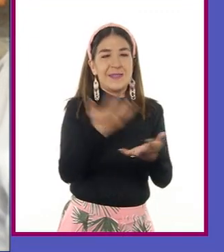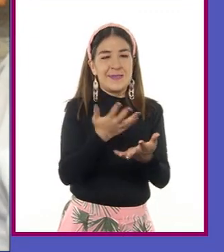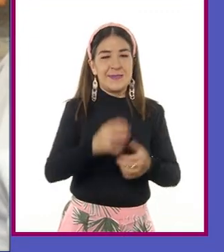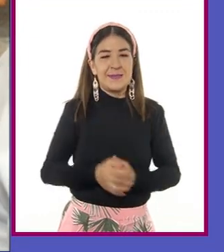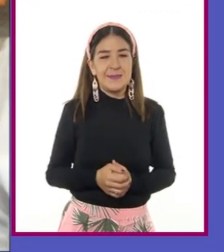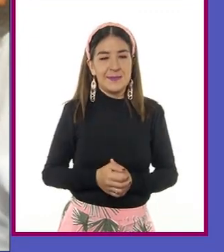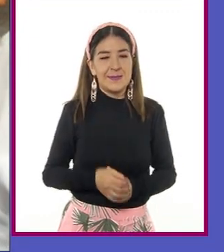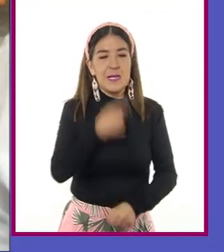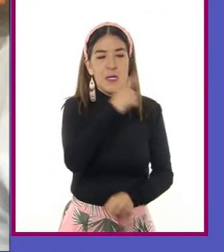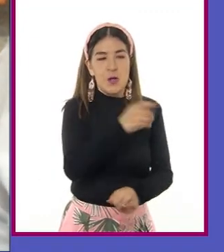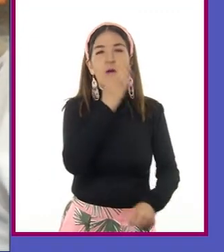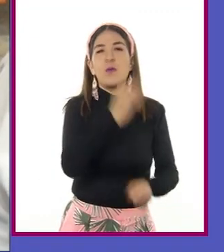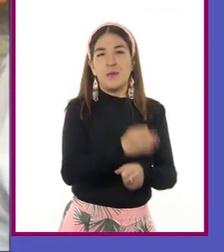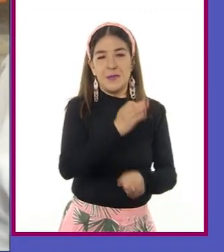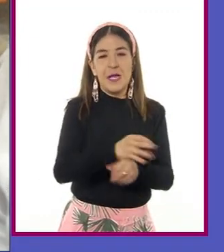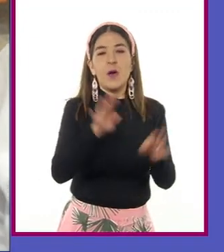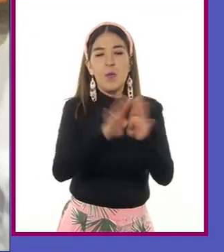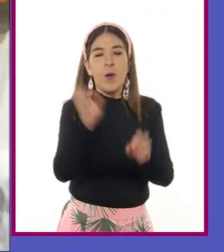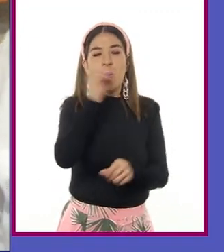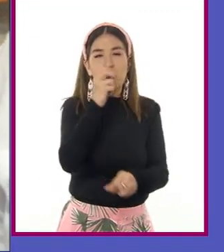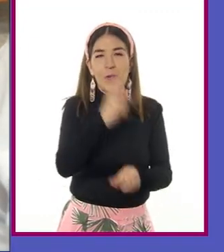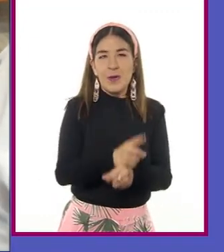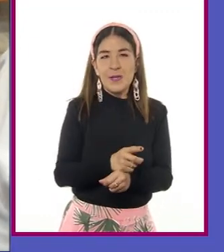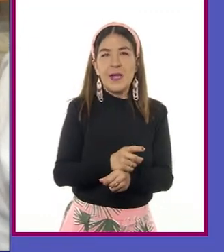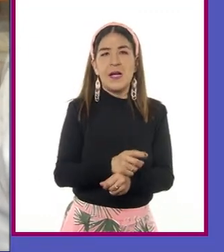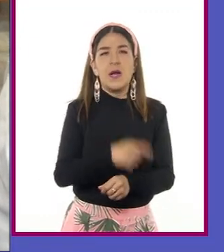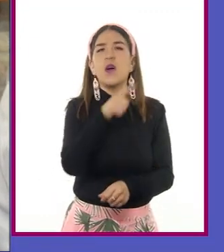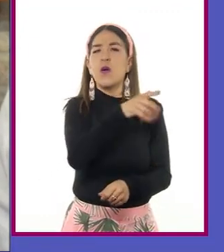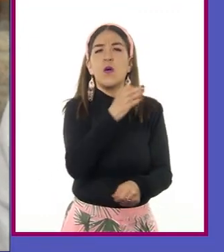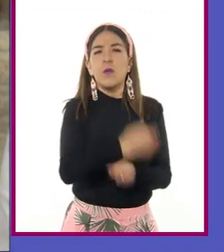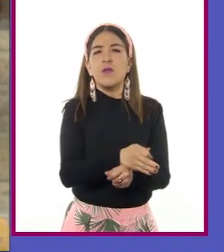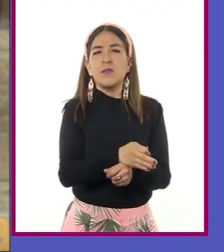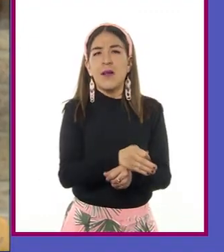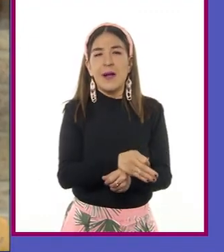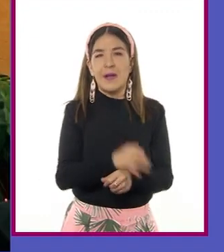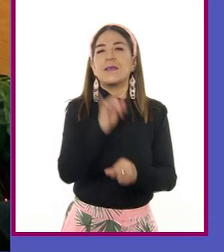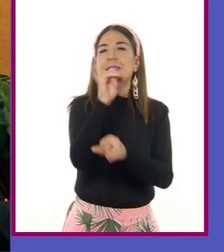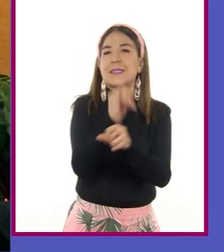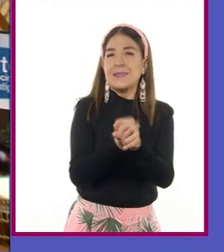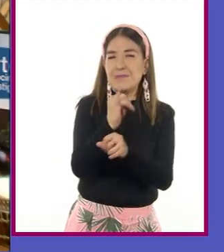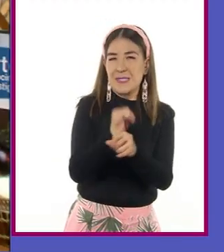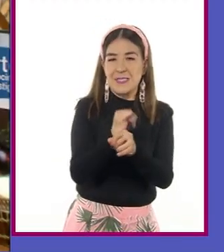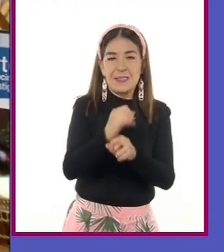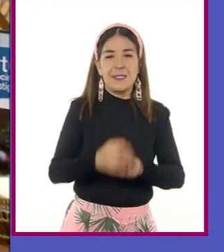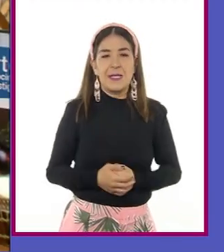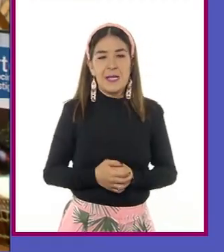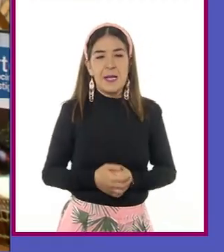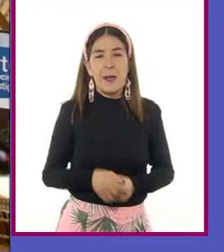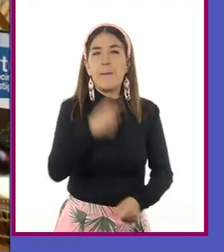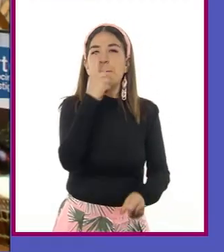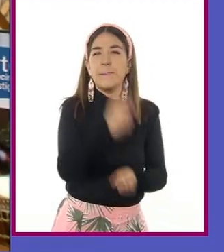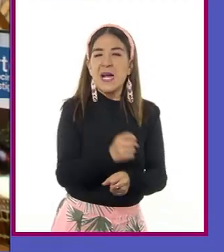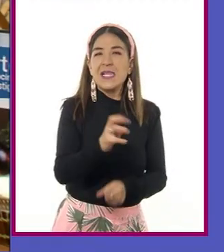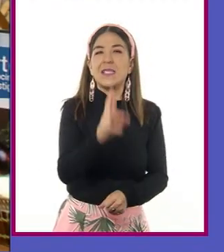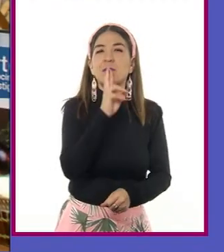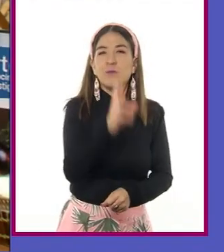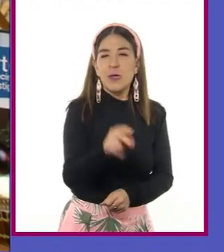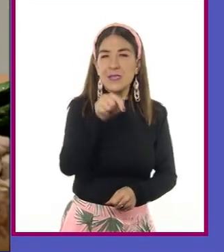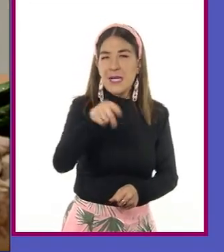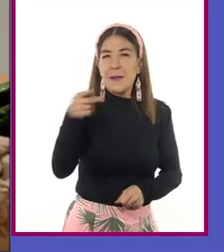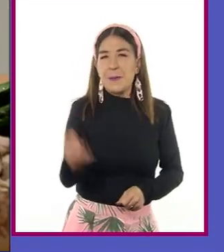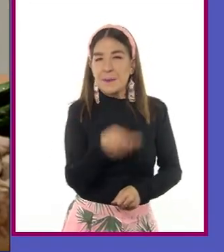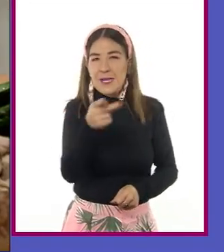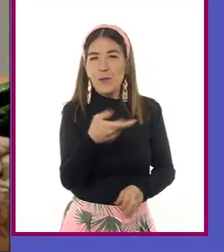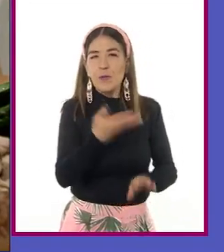Aquí tenemos muchas opciones para hacerla, que en este caso es nuestra investigación. Picamos finamente las respuestas a nuestras